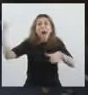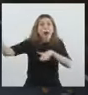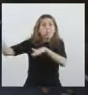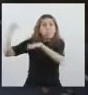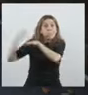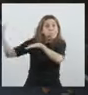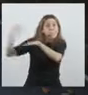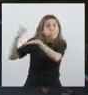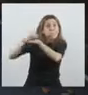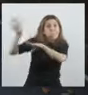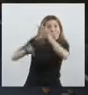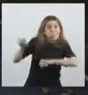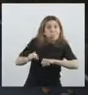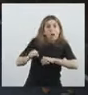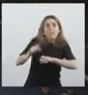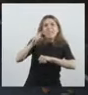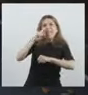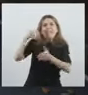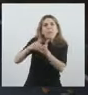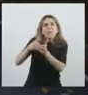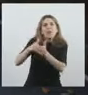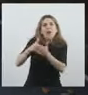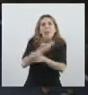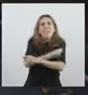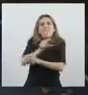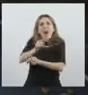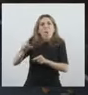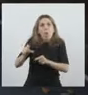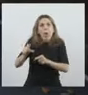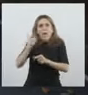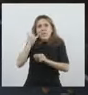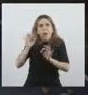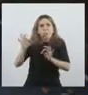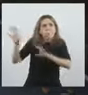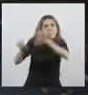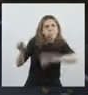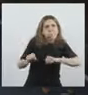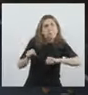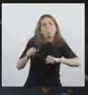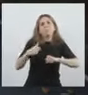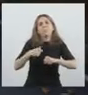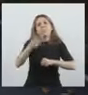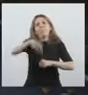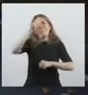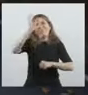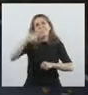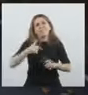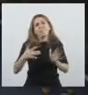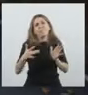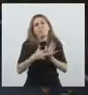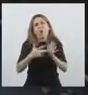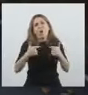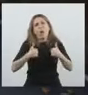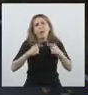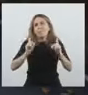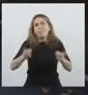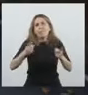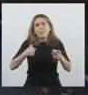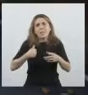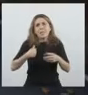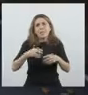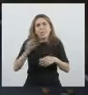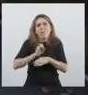7 millones de vacunas. Como ya saben, me ha tocado atravesar personalmente una experiencia